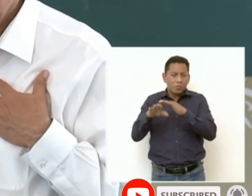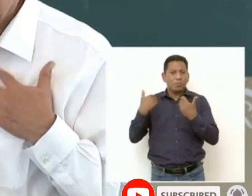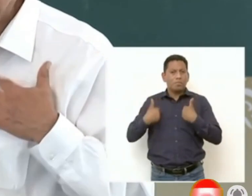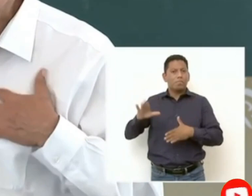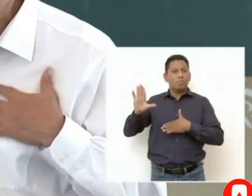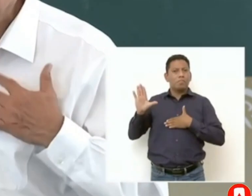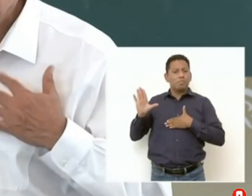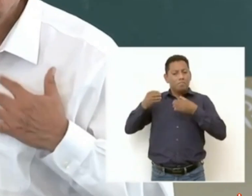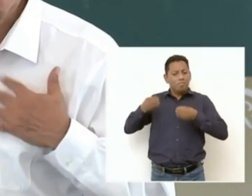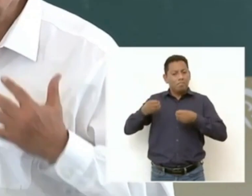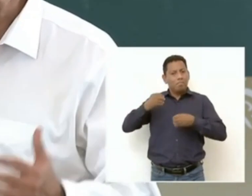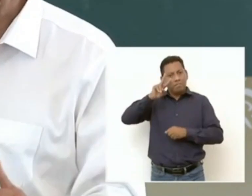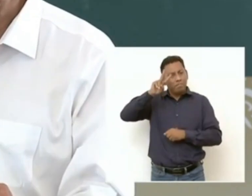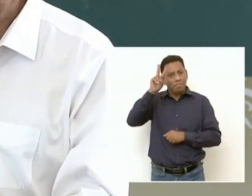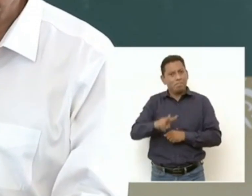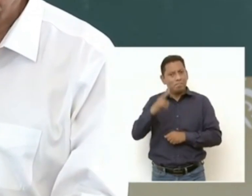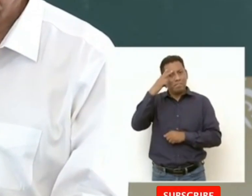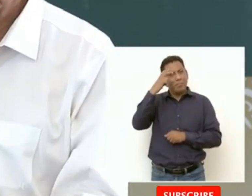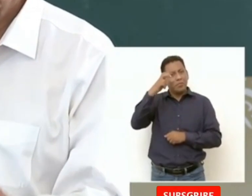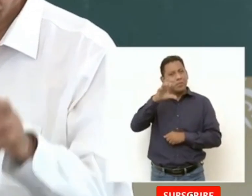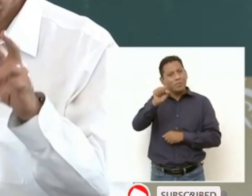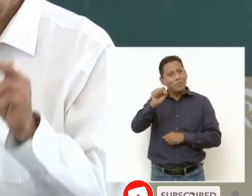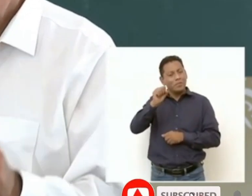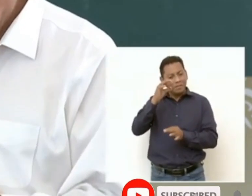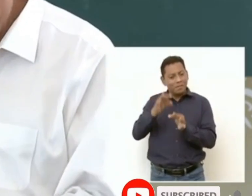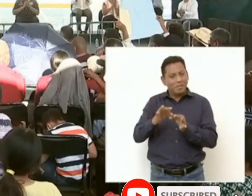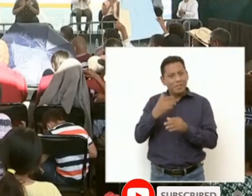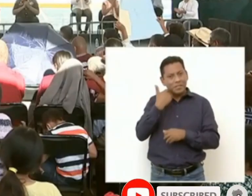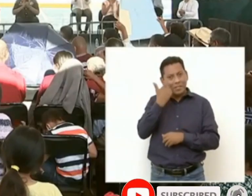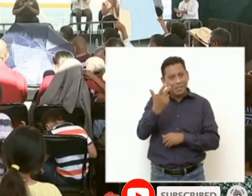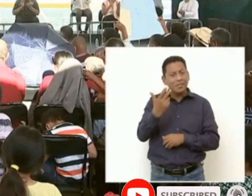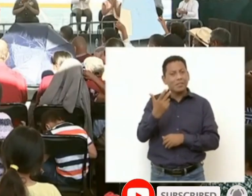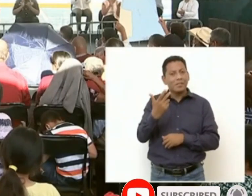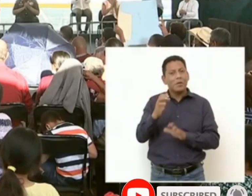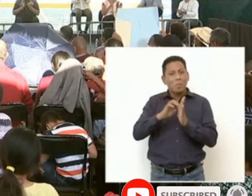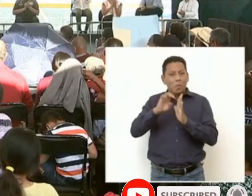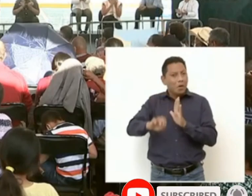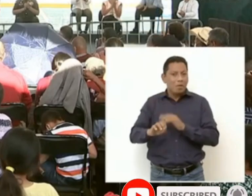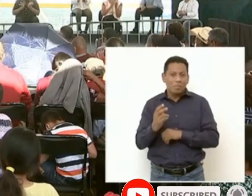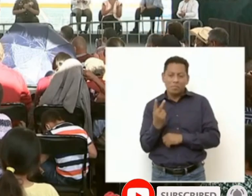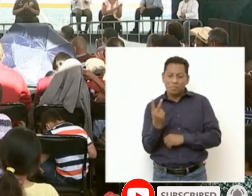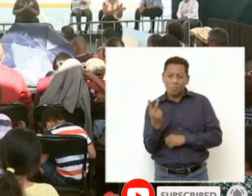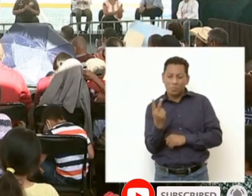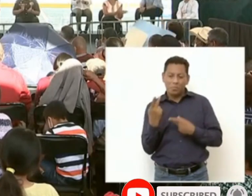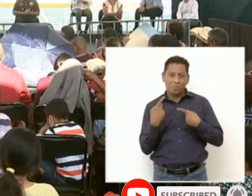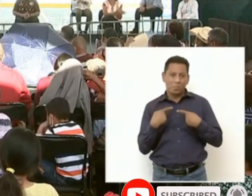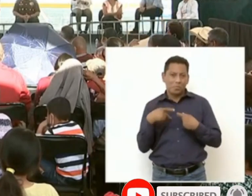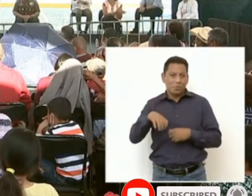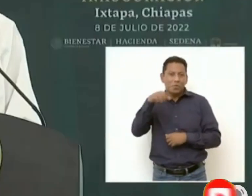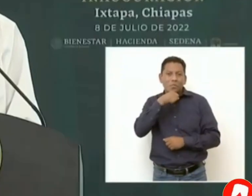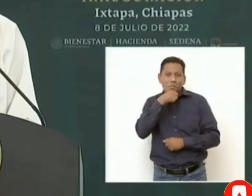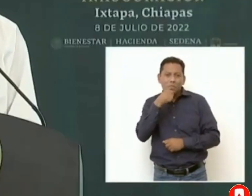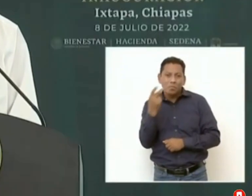compromiso, ese es el sueño que quiero convertir en realidad. Si es una pareja de adulto